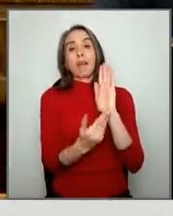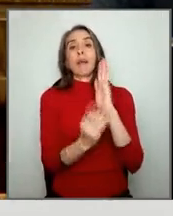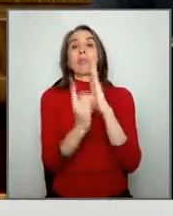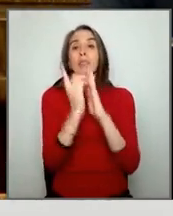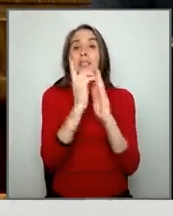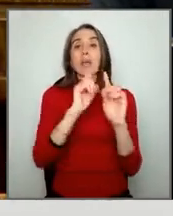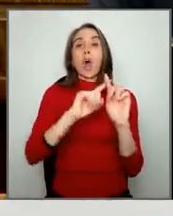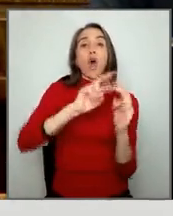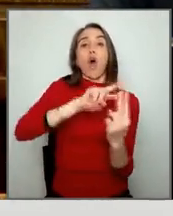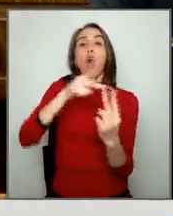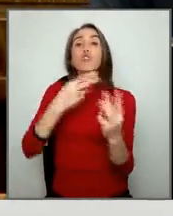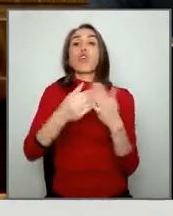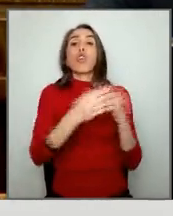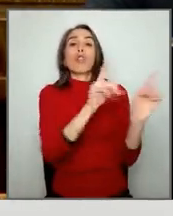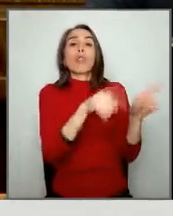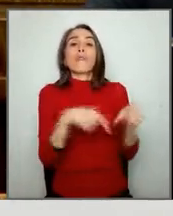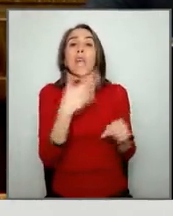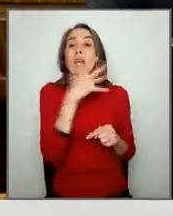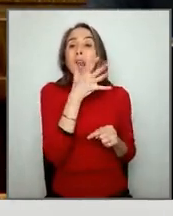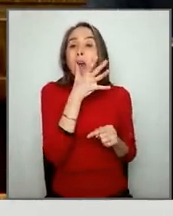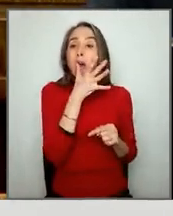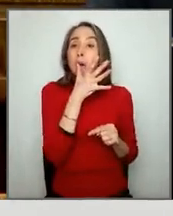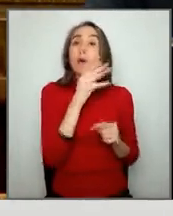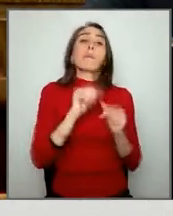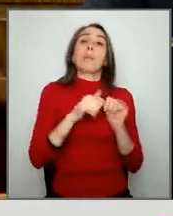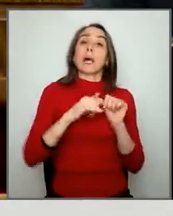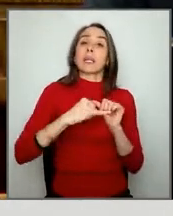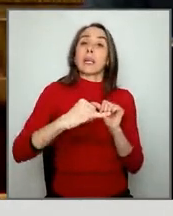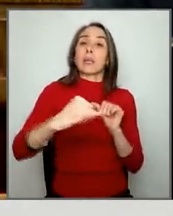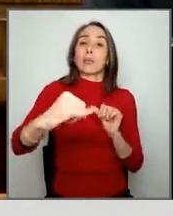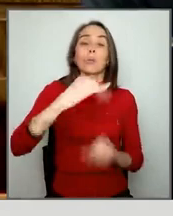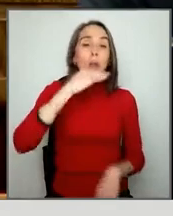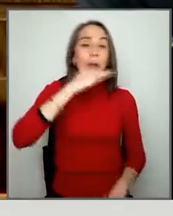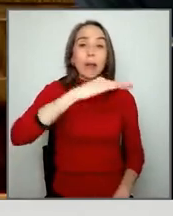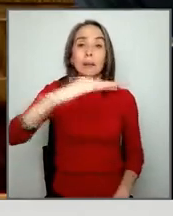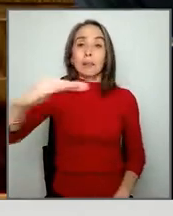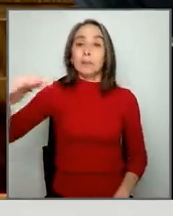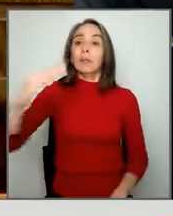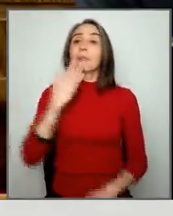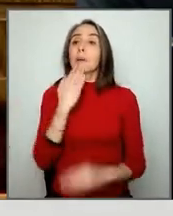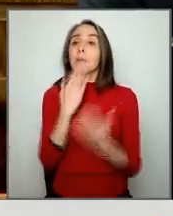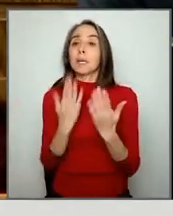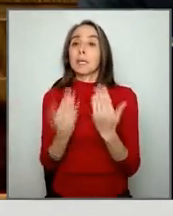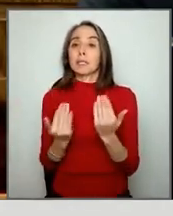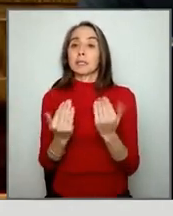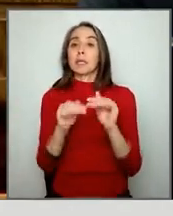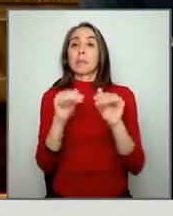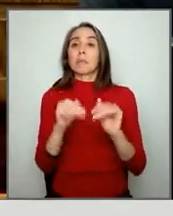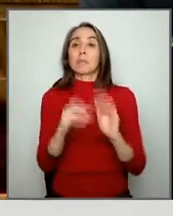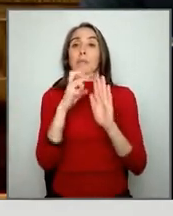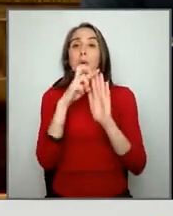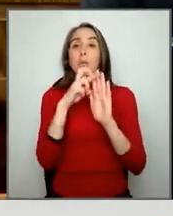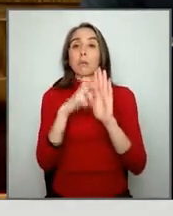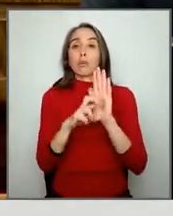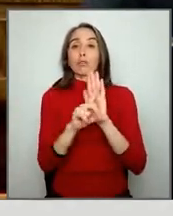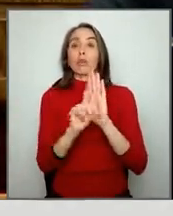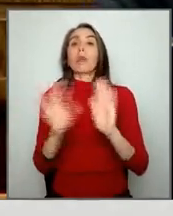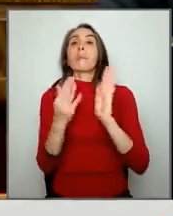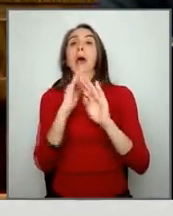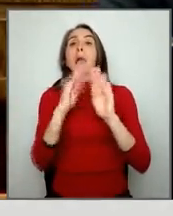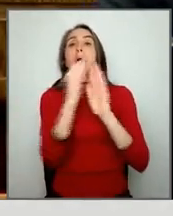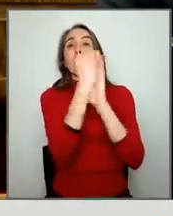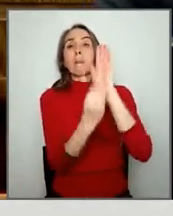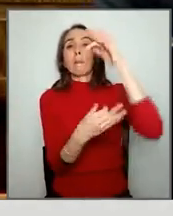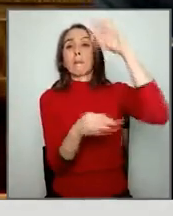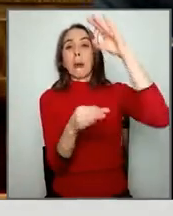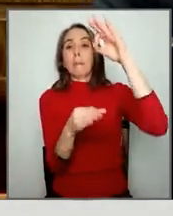de agua y promueva la sostenibilidad en la agricultura pero también necesitamos que estos mismos proyectos no queden en el papel sino que se concreten